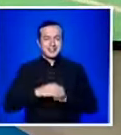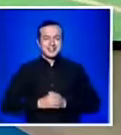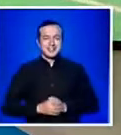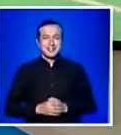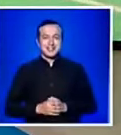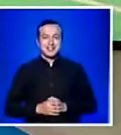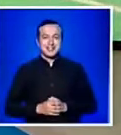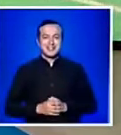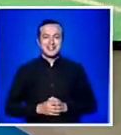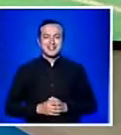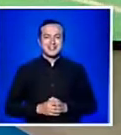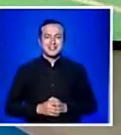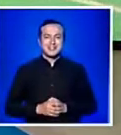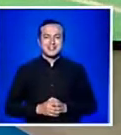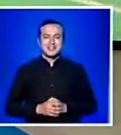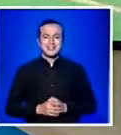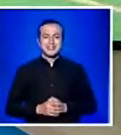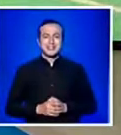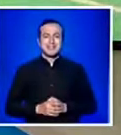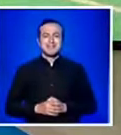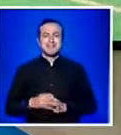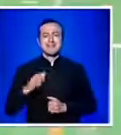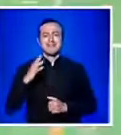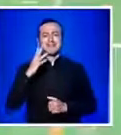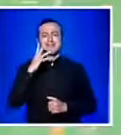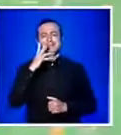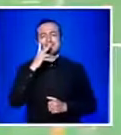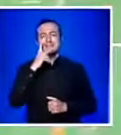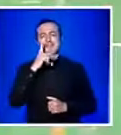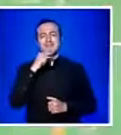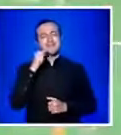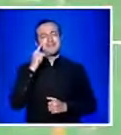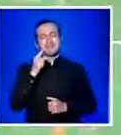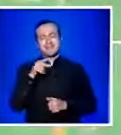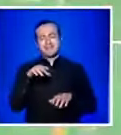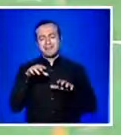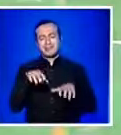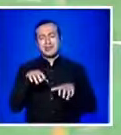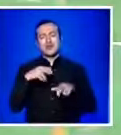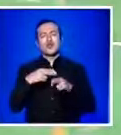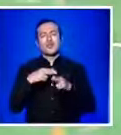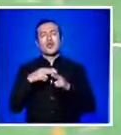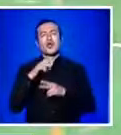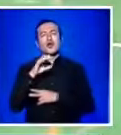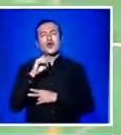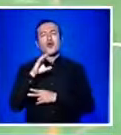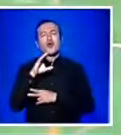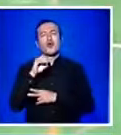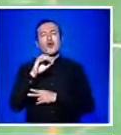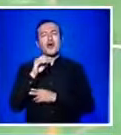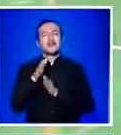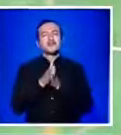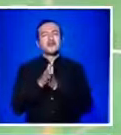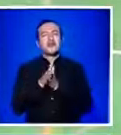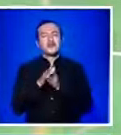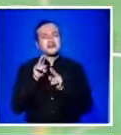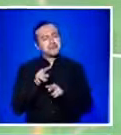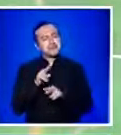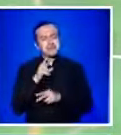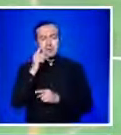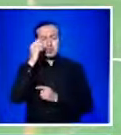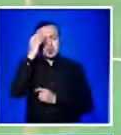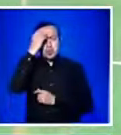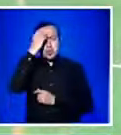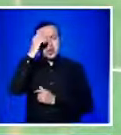información. Mira qué bello Cocoa, mira Juanca, qué bello Cocoa, qué entrenado, educado, y